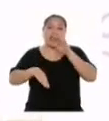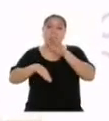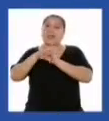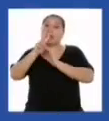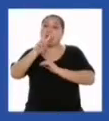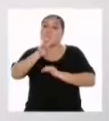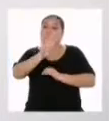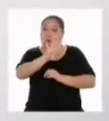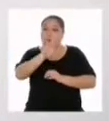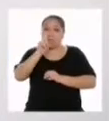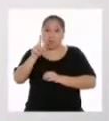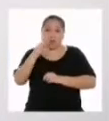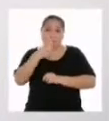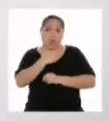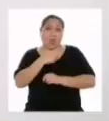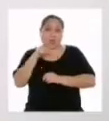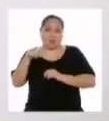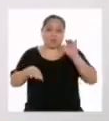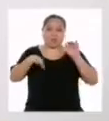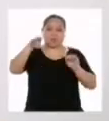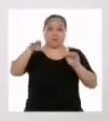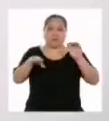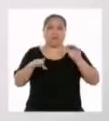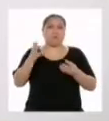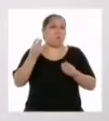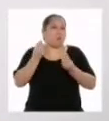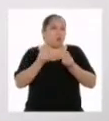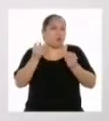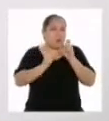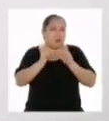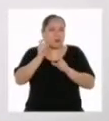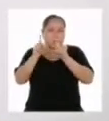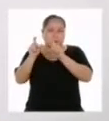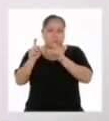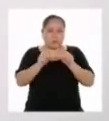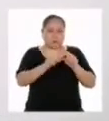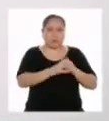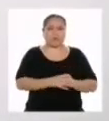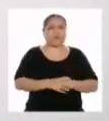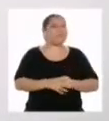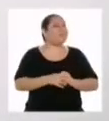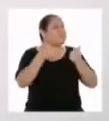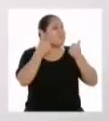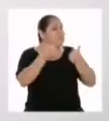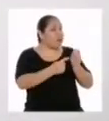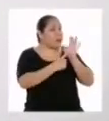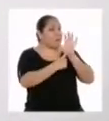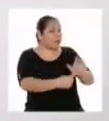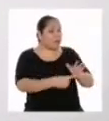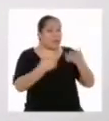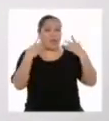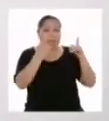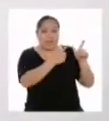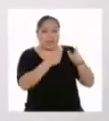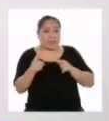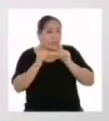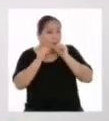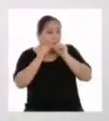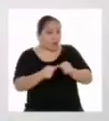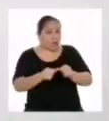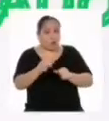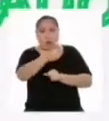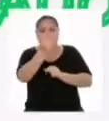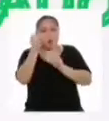tal? Buena presentación, Jonathan. Ya estamos listos para continuar con las otras variables